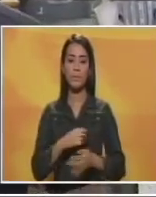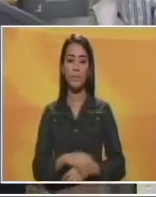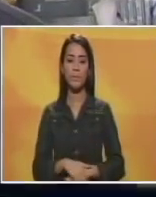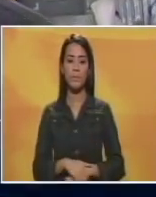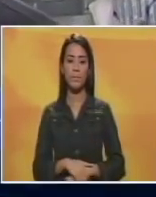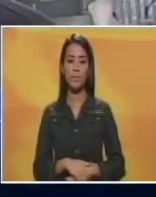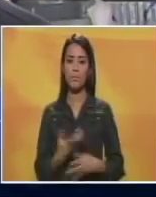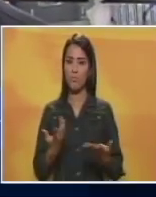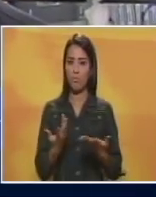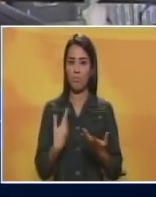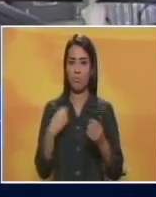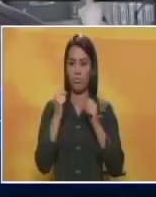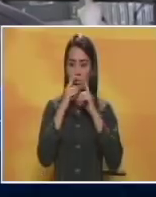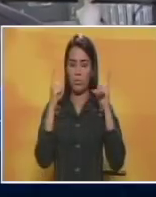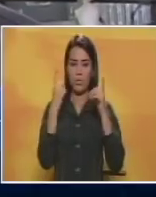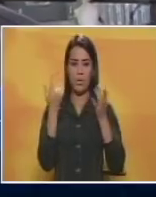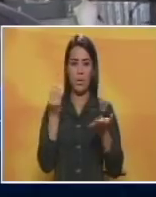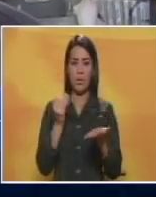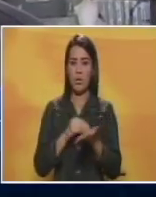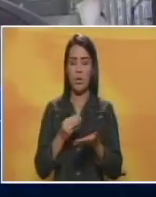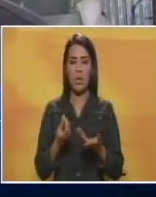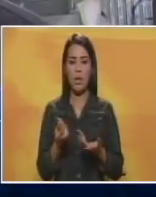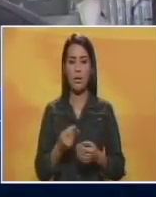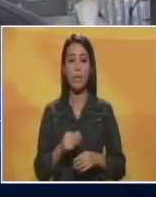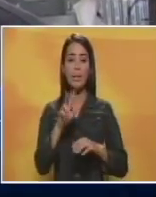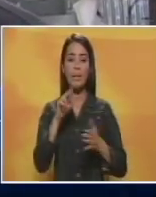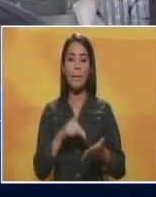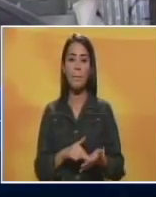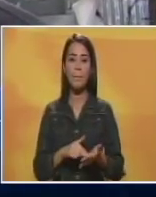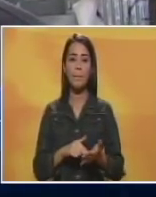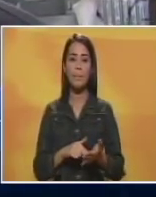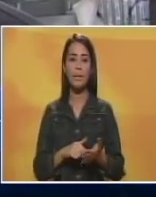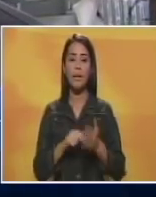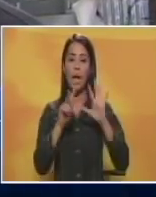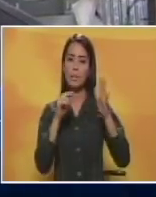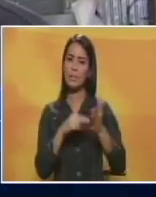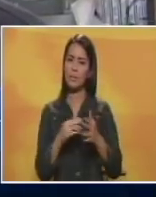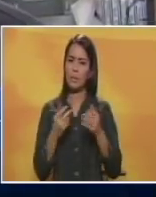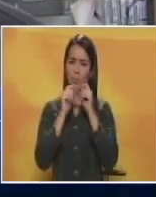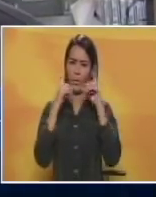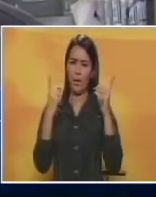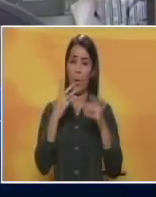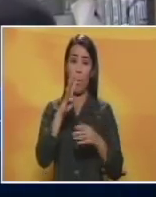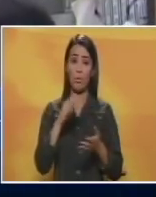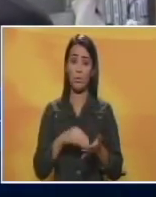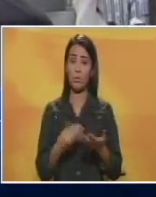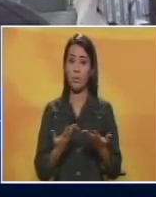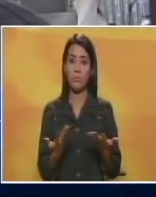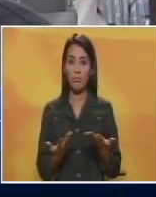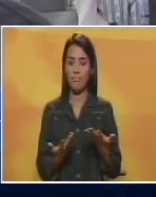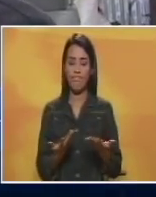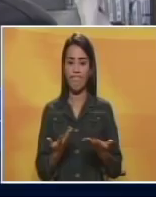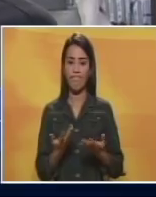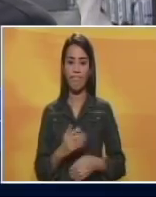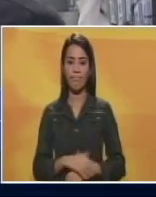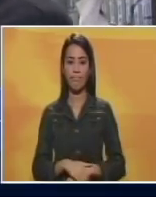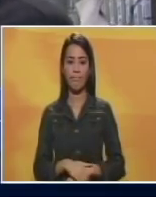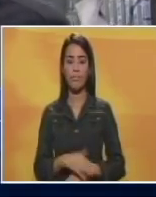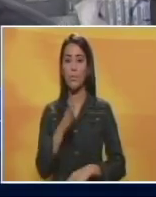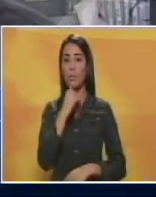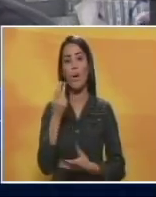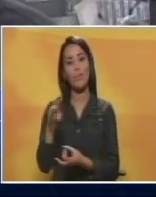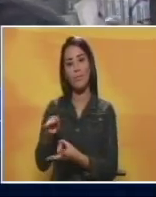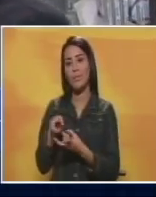a la mañana lo aumentaron prácticamente de 3.000 a 7.000, 4.000 bolívares. No tenemos de repente ese dinero